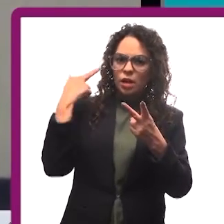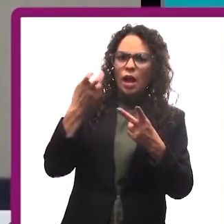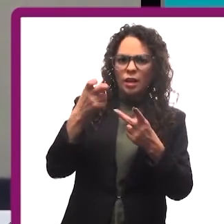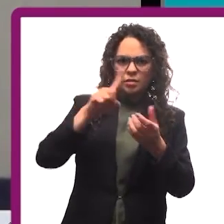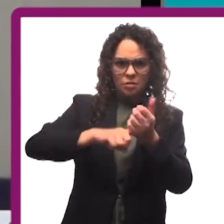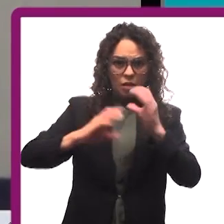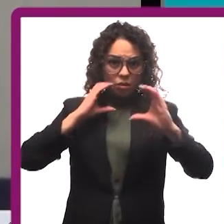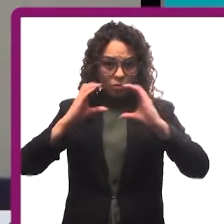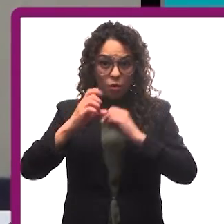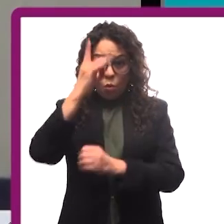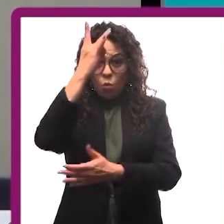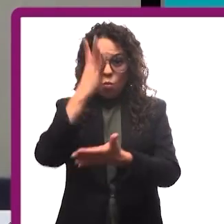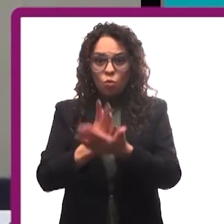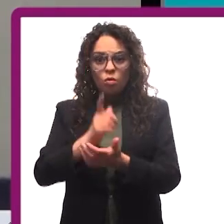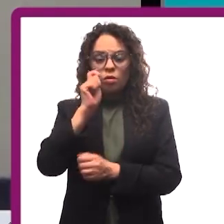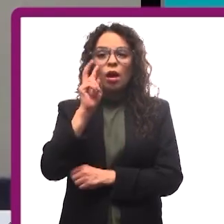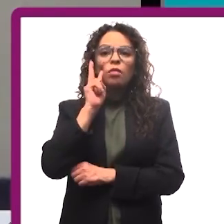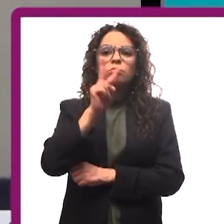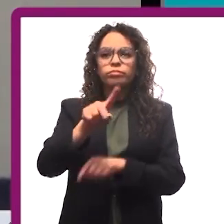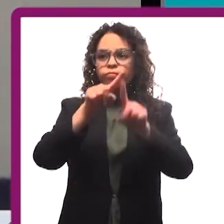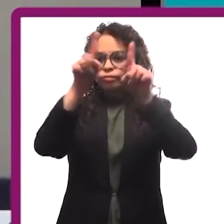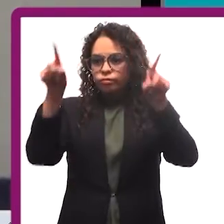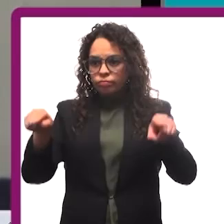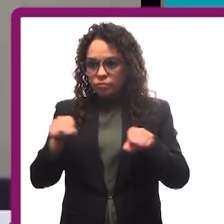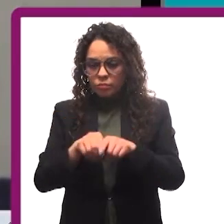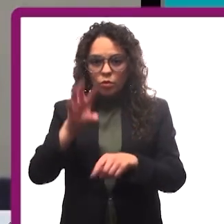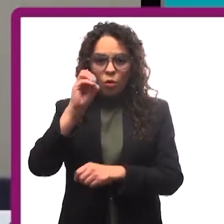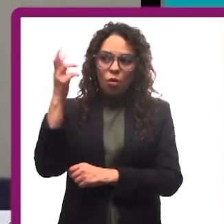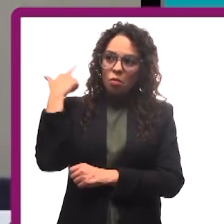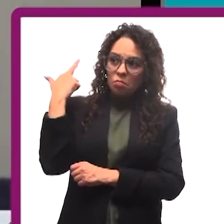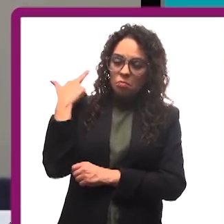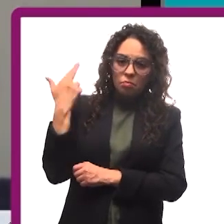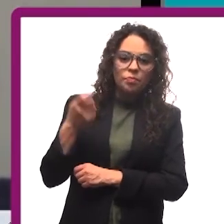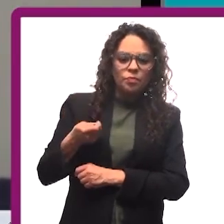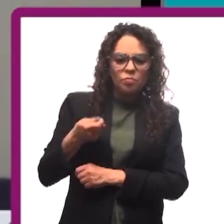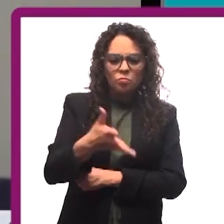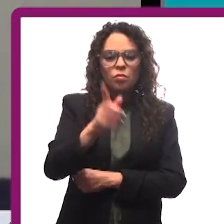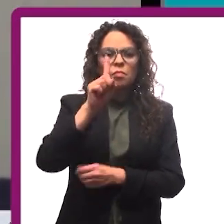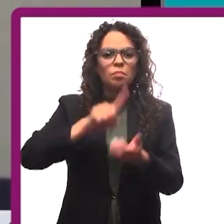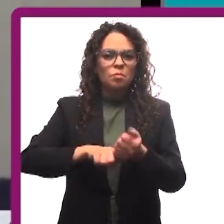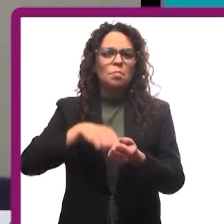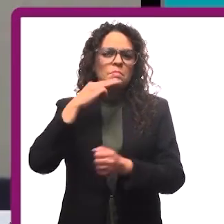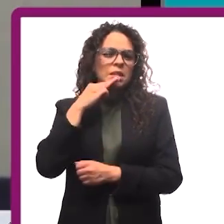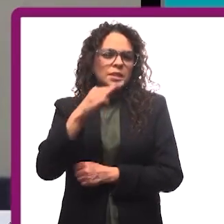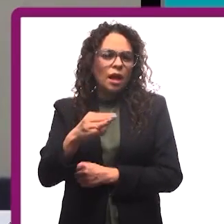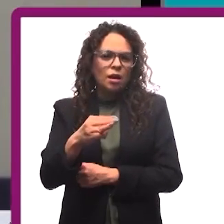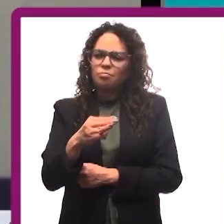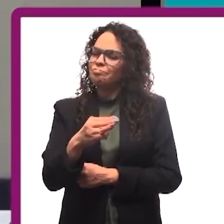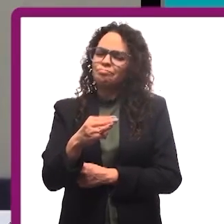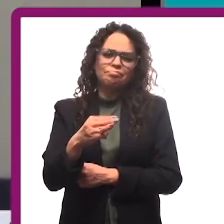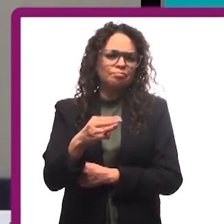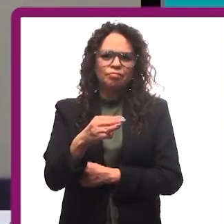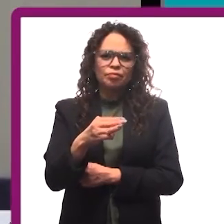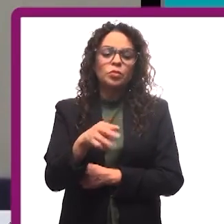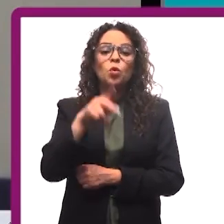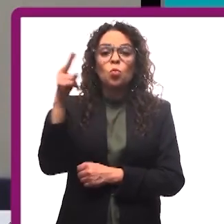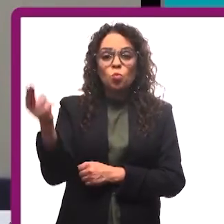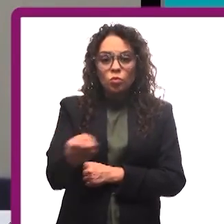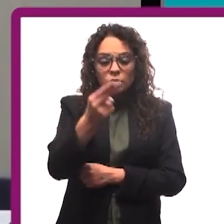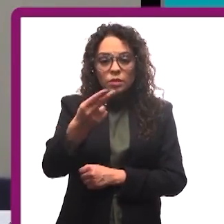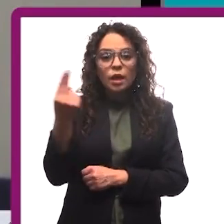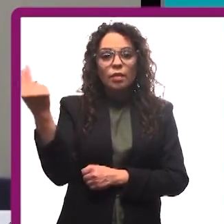esa pantalla o ese audio que nos está mandando mensajes, sino que ustedes